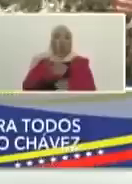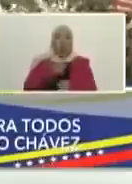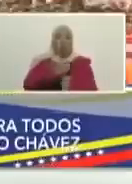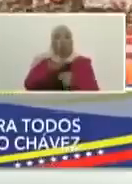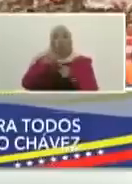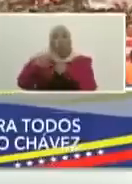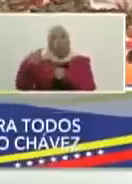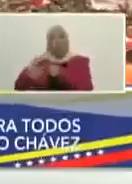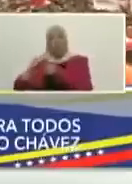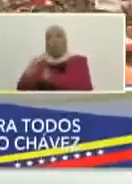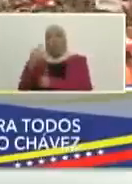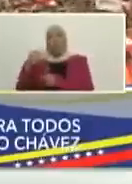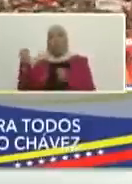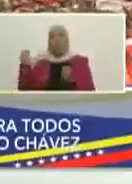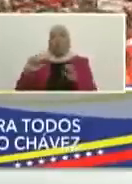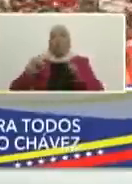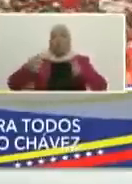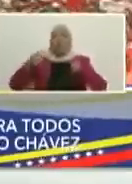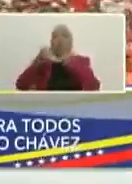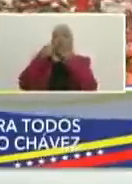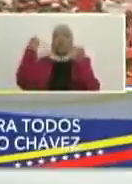A una lucha revolucionaria